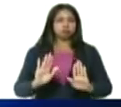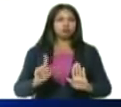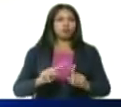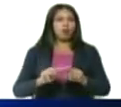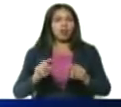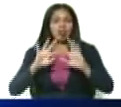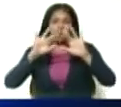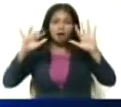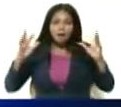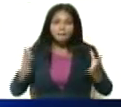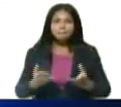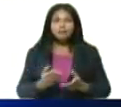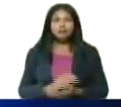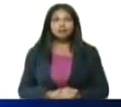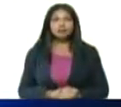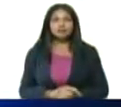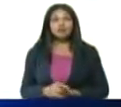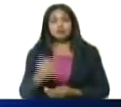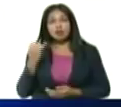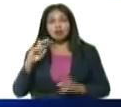está actualizado